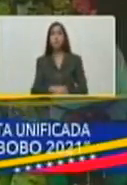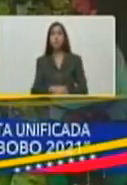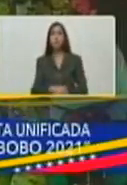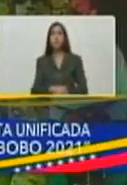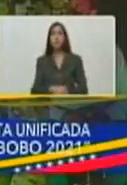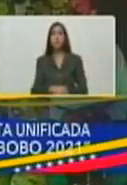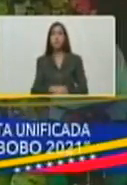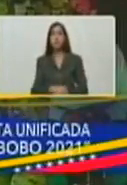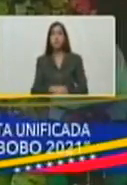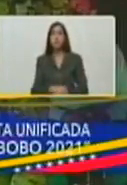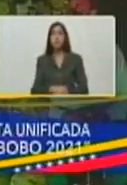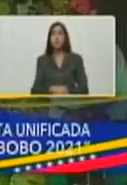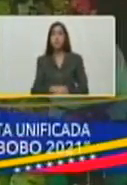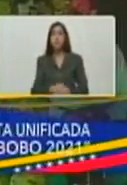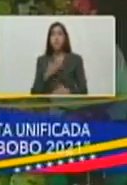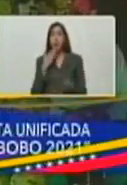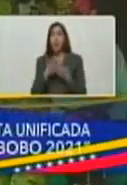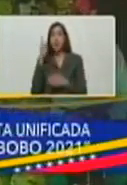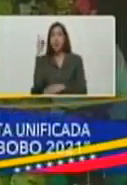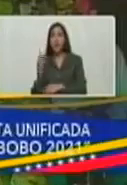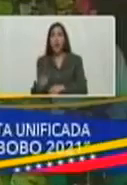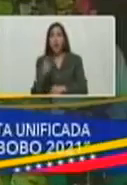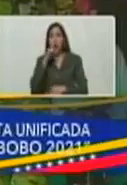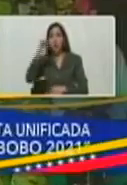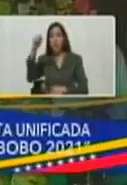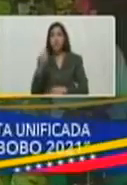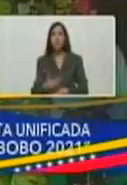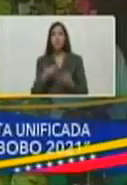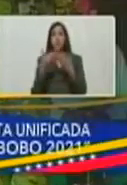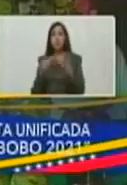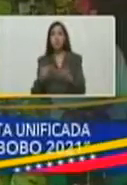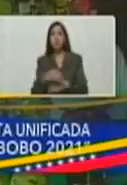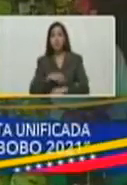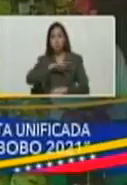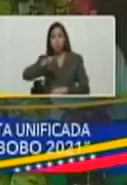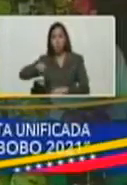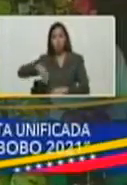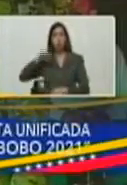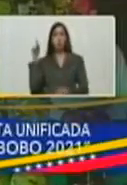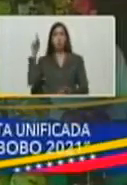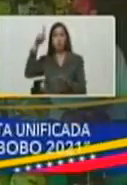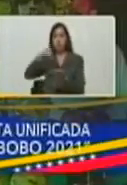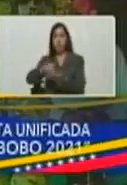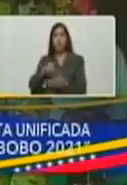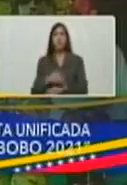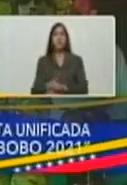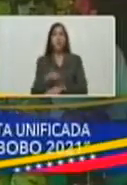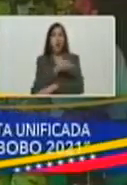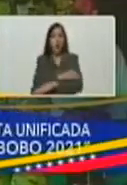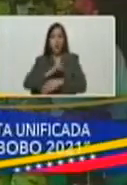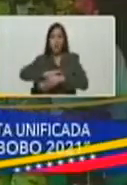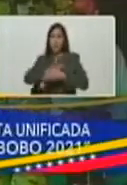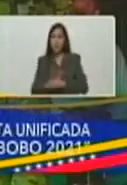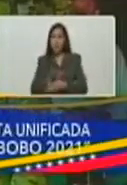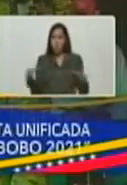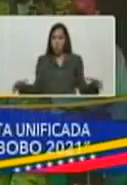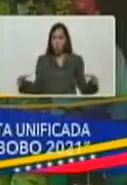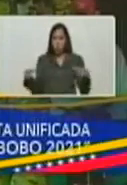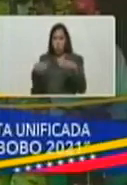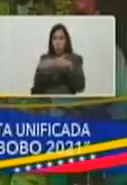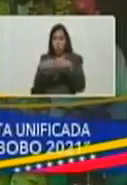Gracias a la orden que usted dio, mi comandante, nos trasladamos nosotros a primera hora en la mañana, reunimos a